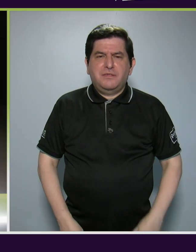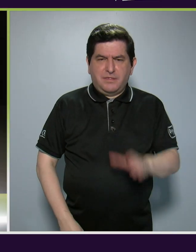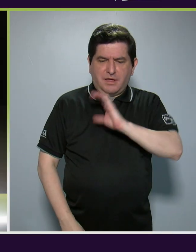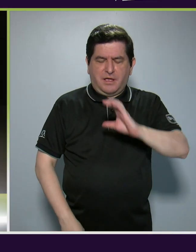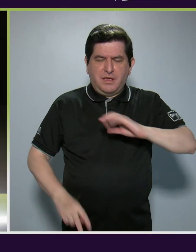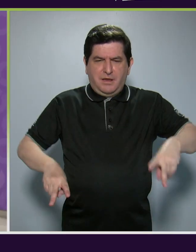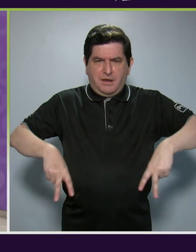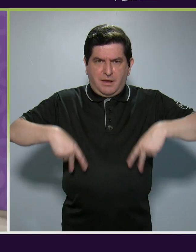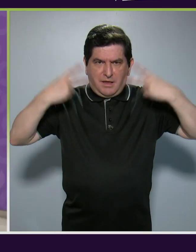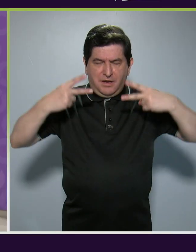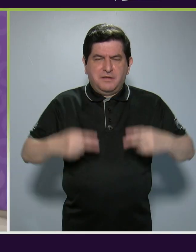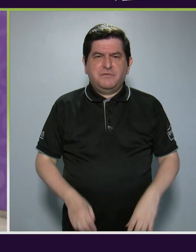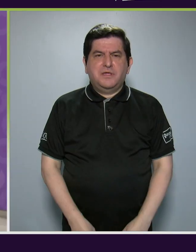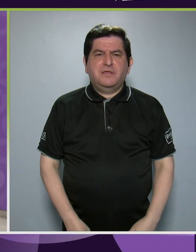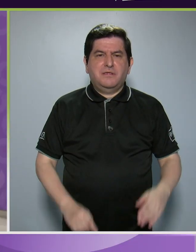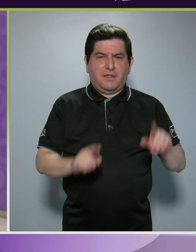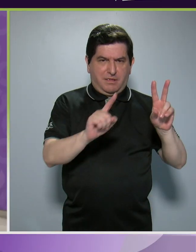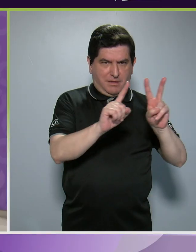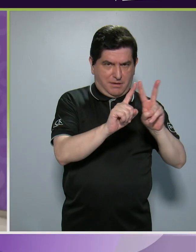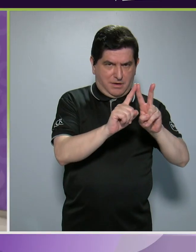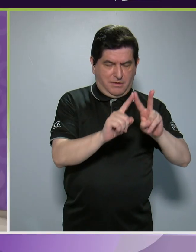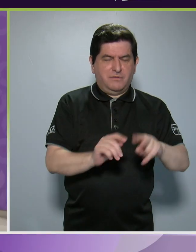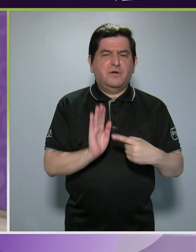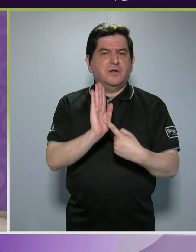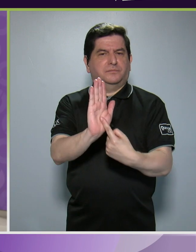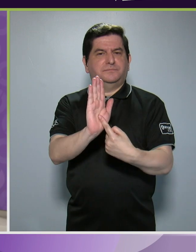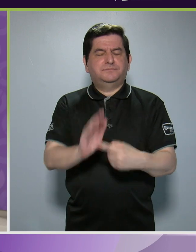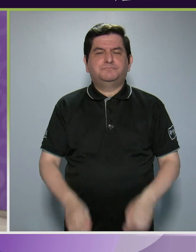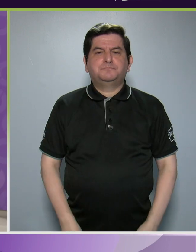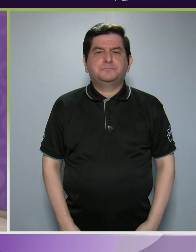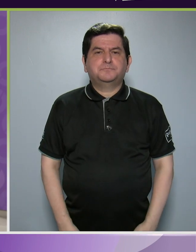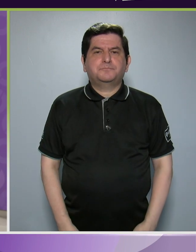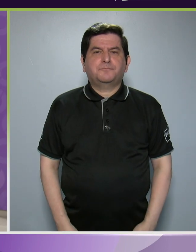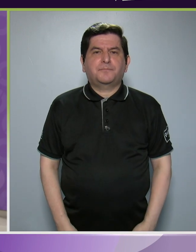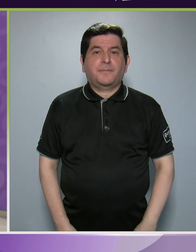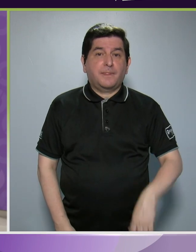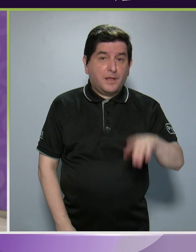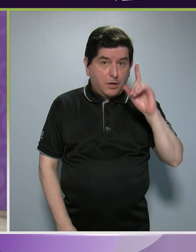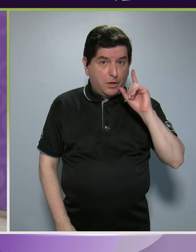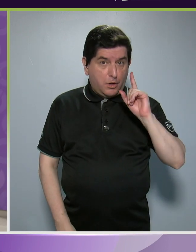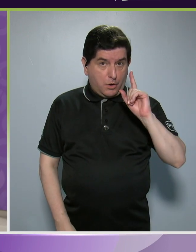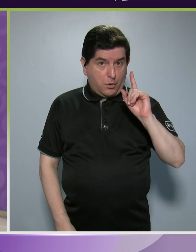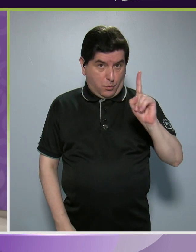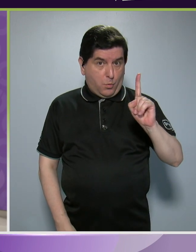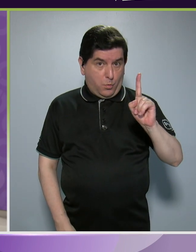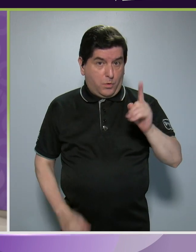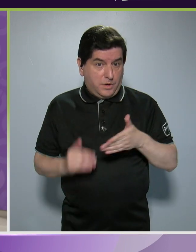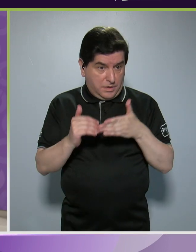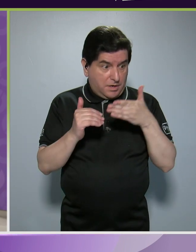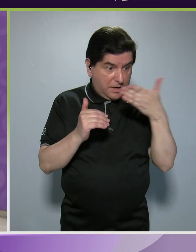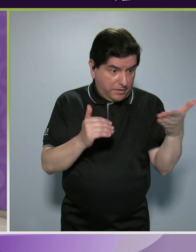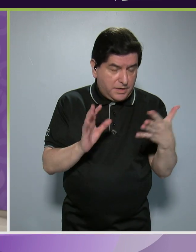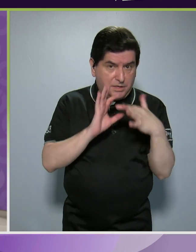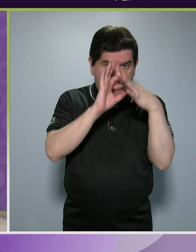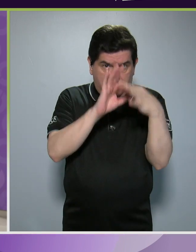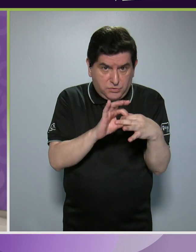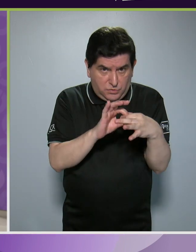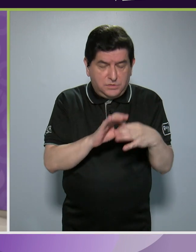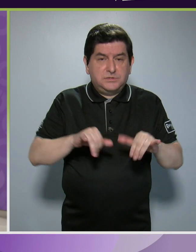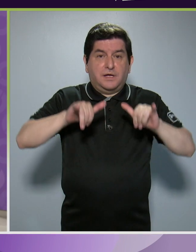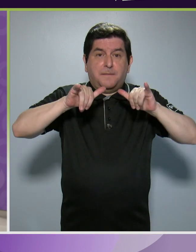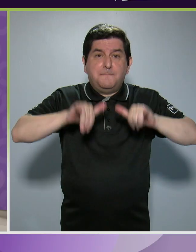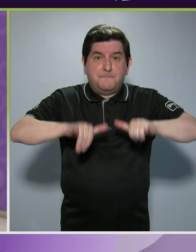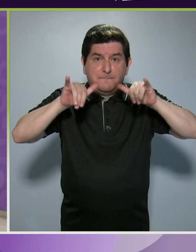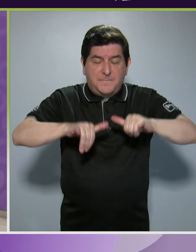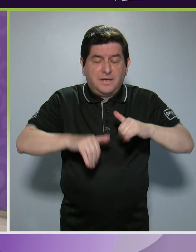Nicoya. Sí, digamos, uno de los elementos asociados a mantener, digamos,